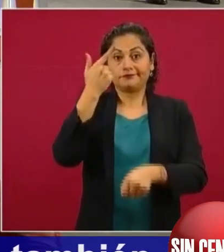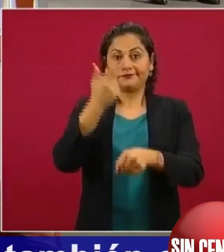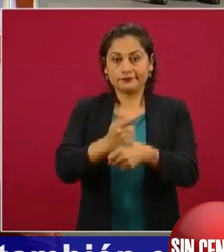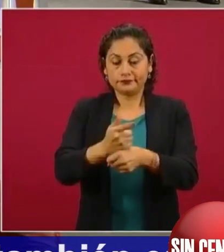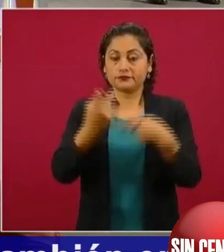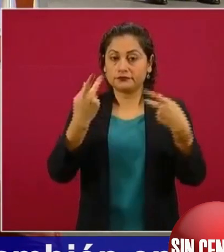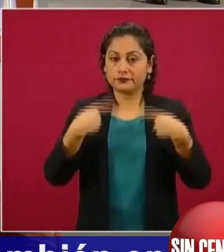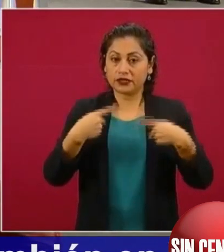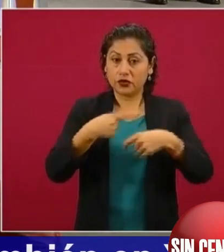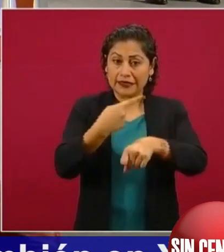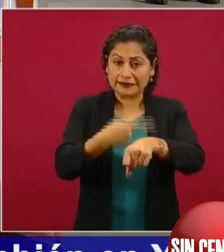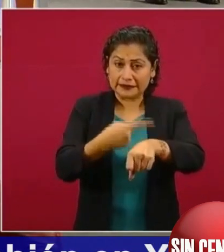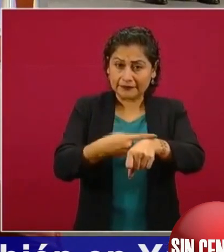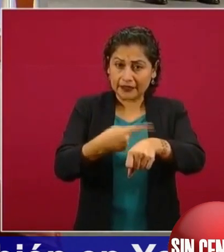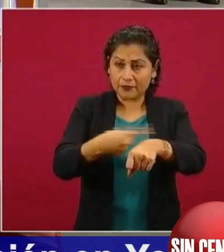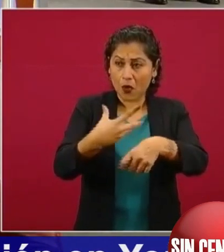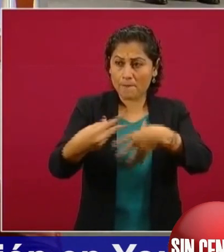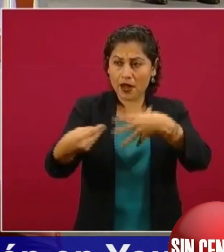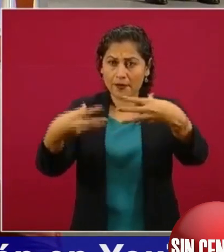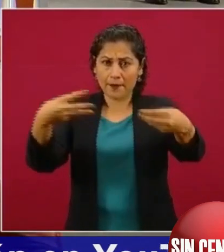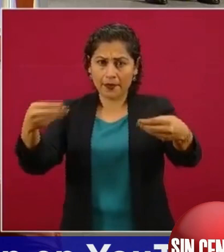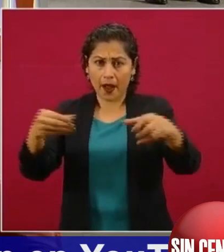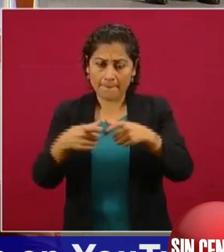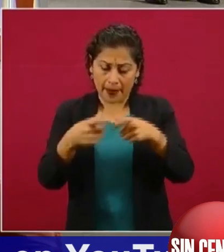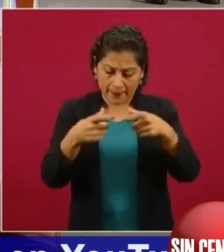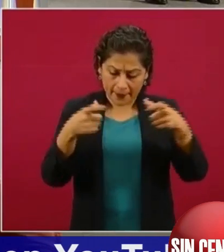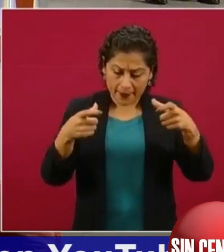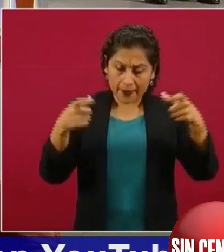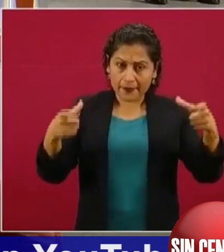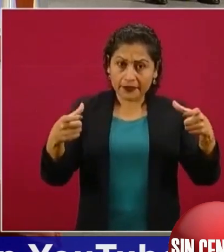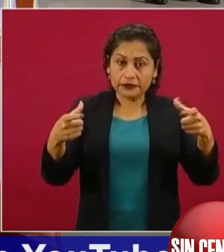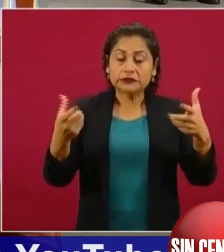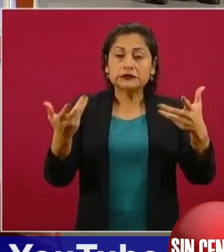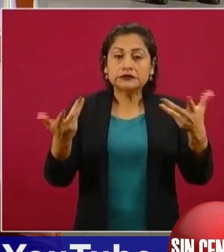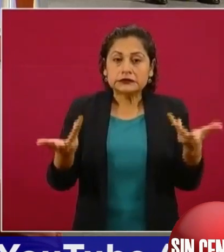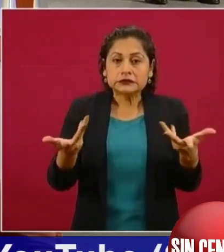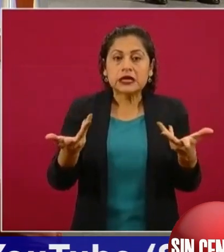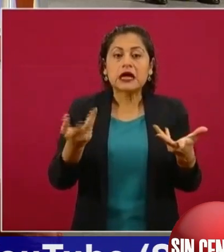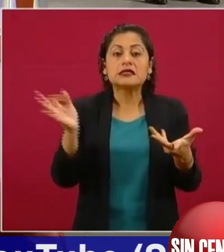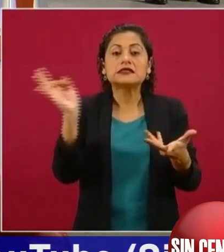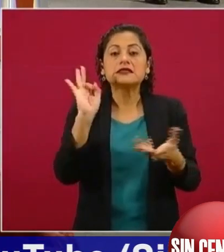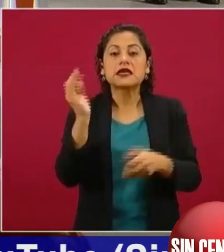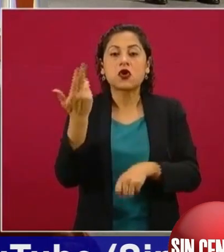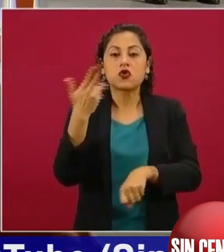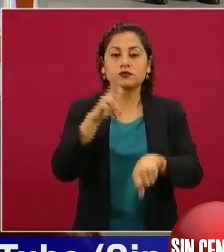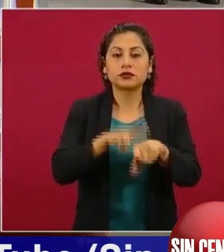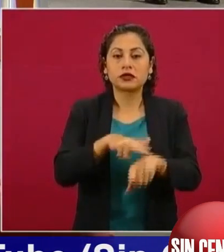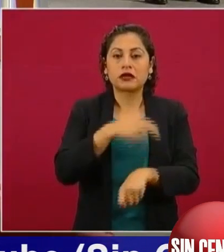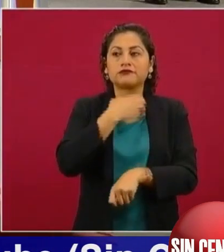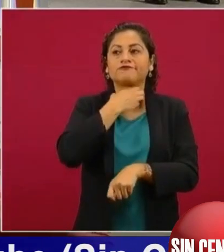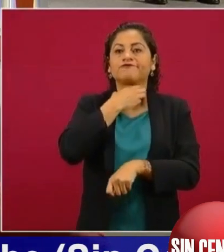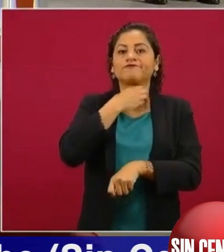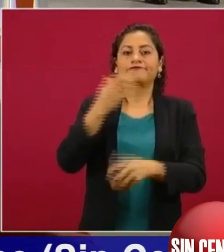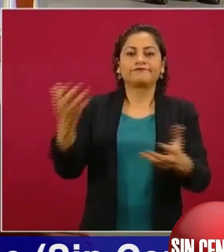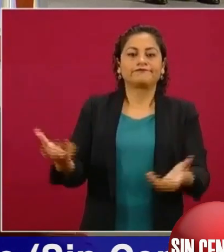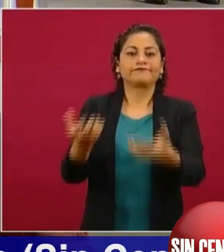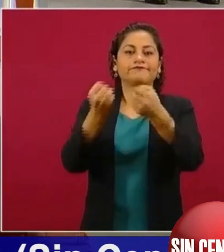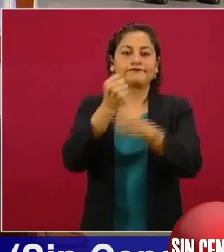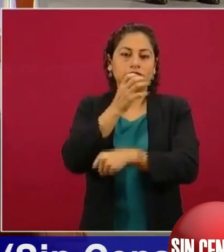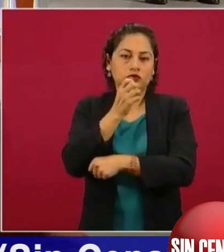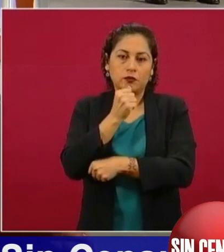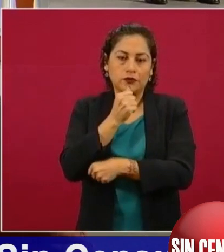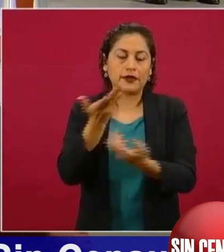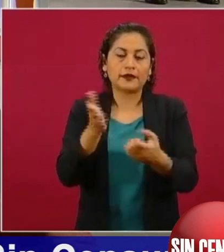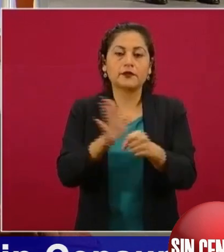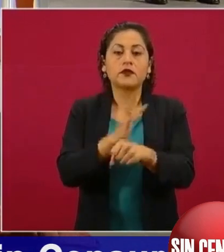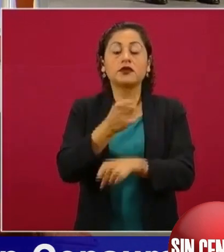interés epidémico como COVID-19 es que no haya suficiente capacidad de respuesta. Por eso nos trazamos ese objetivo claramente